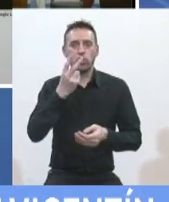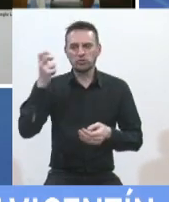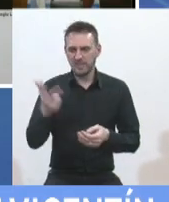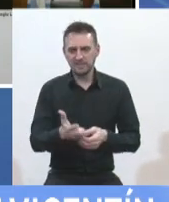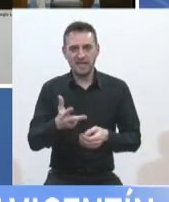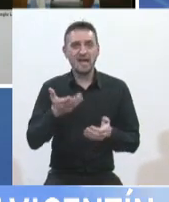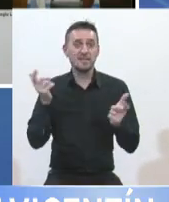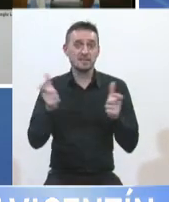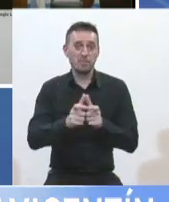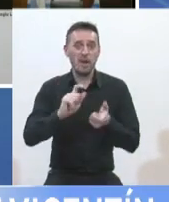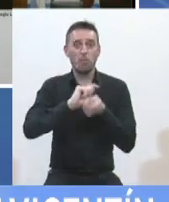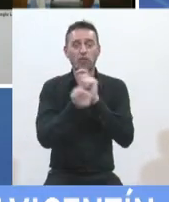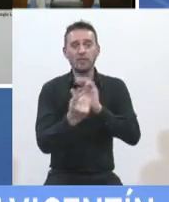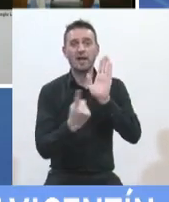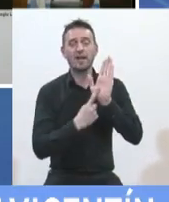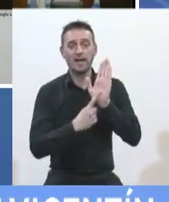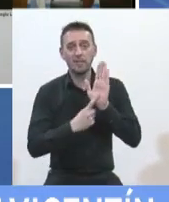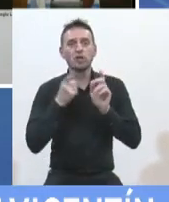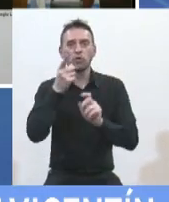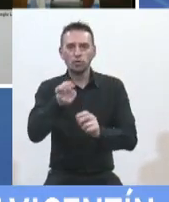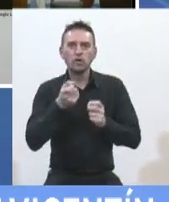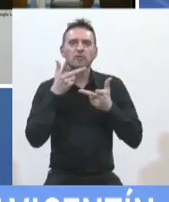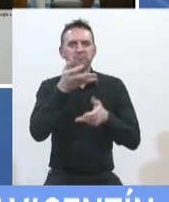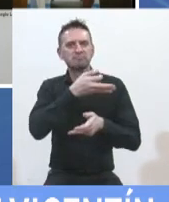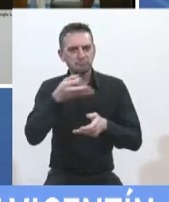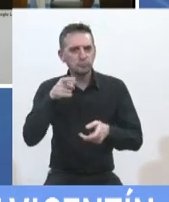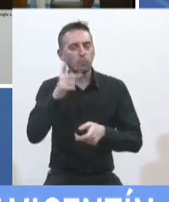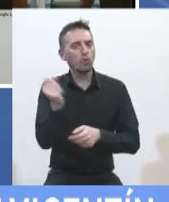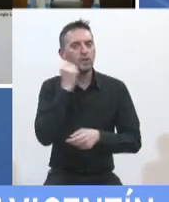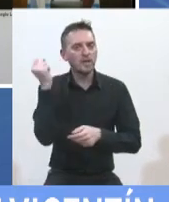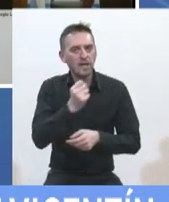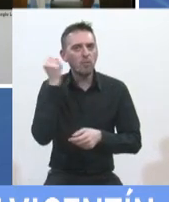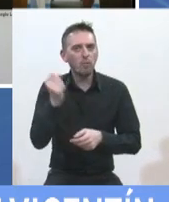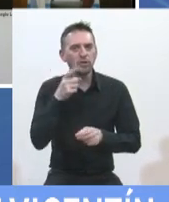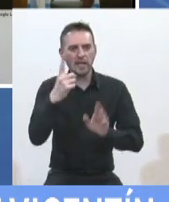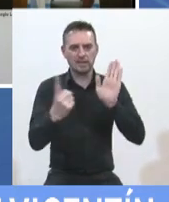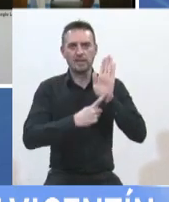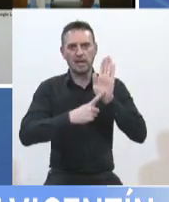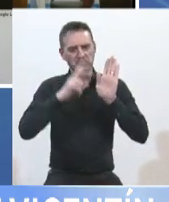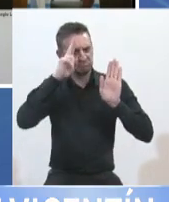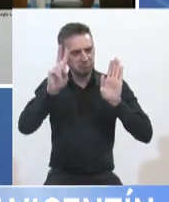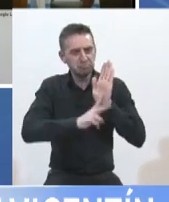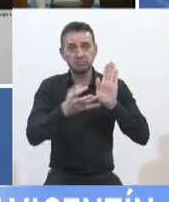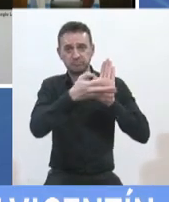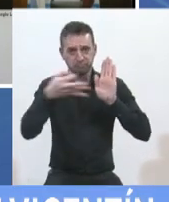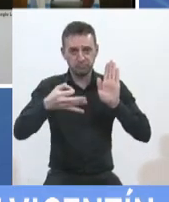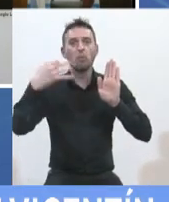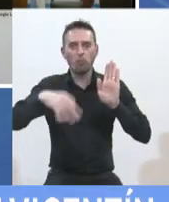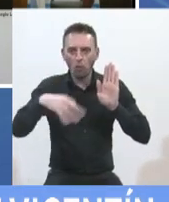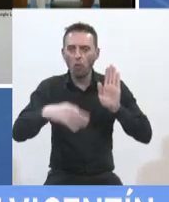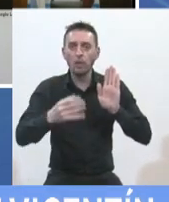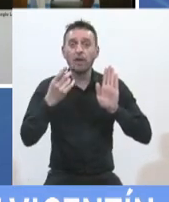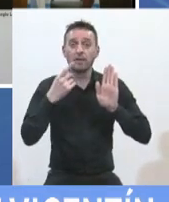partes para modificar el reglamento usted le daba especial importancia y estatus al reglamento y eso es correcto